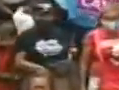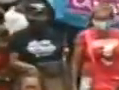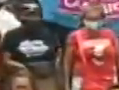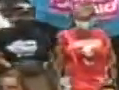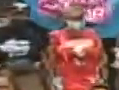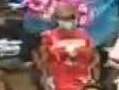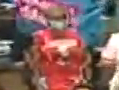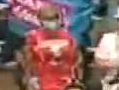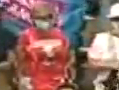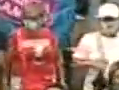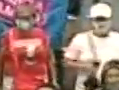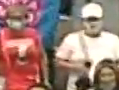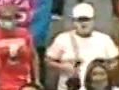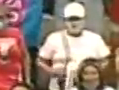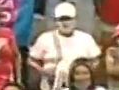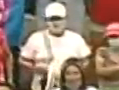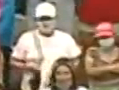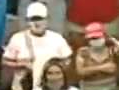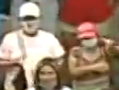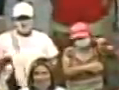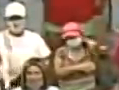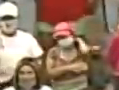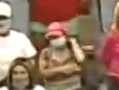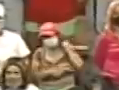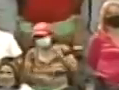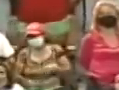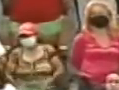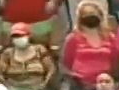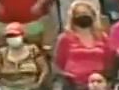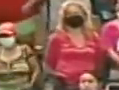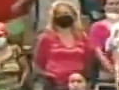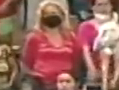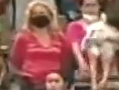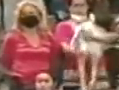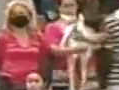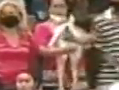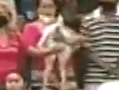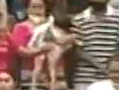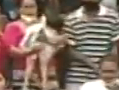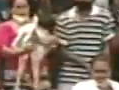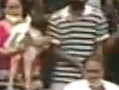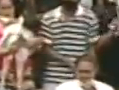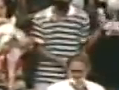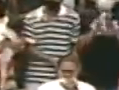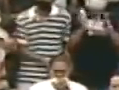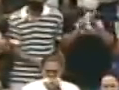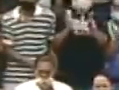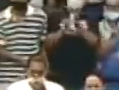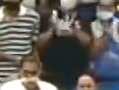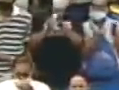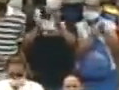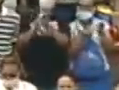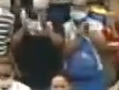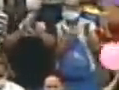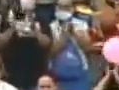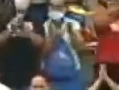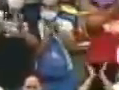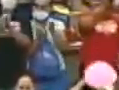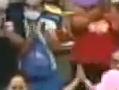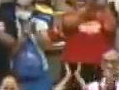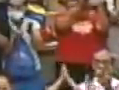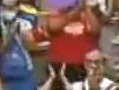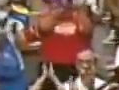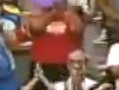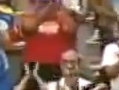participación del Poder Popular, ese que hizo posible esa gran victoria el pasado 21 de noviembre.